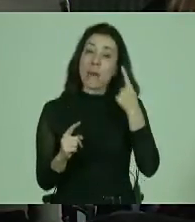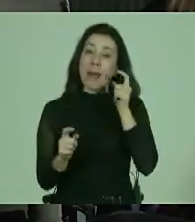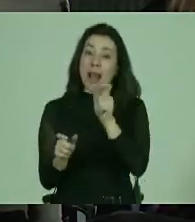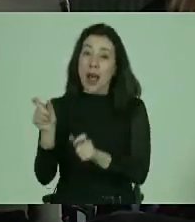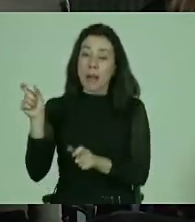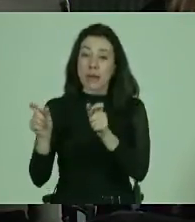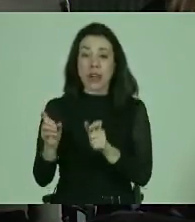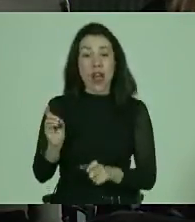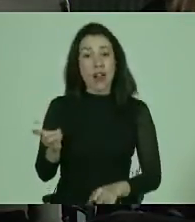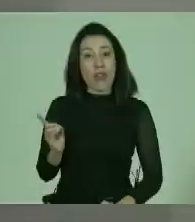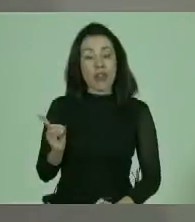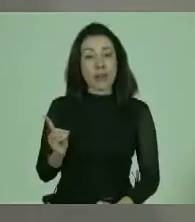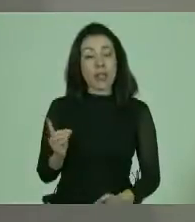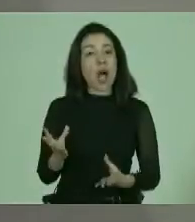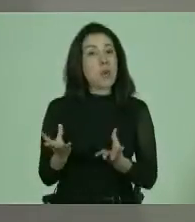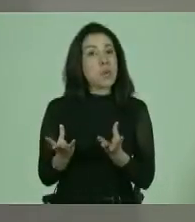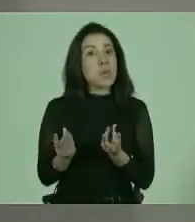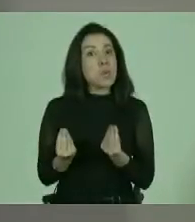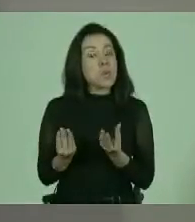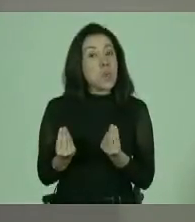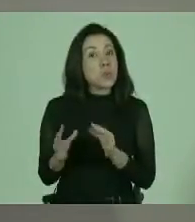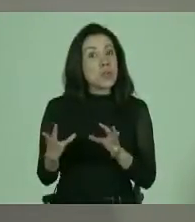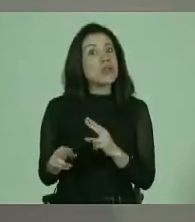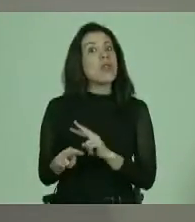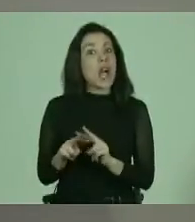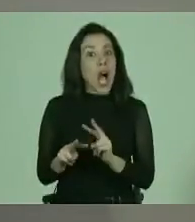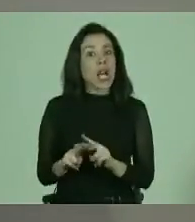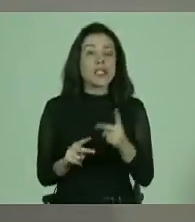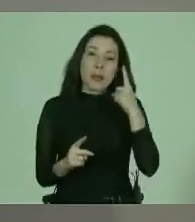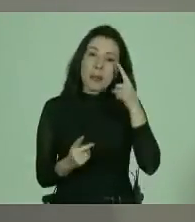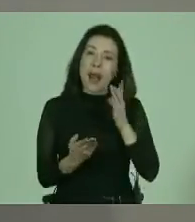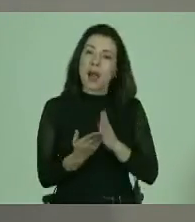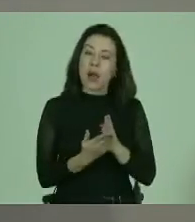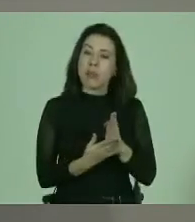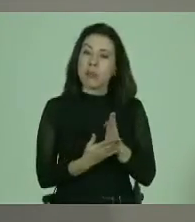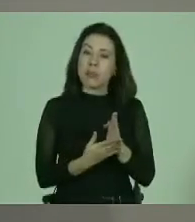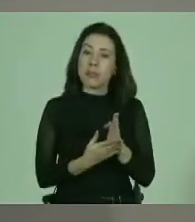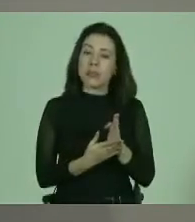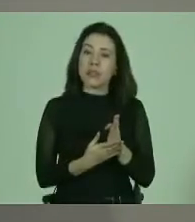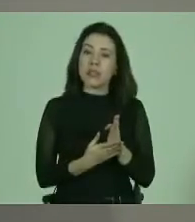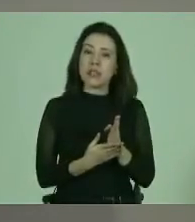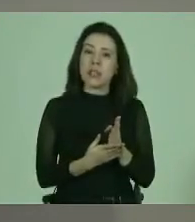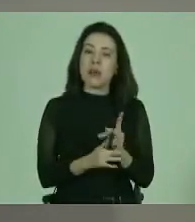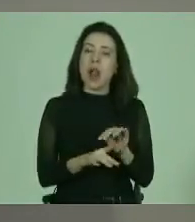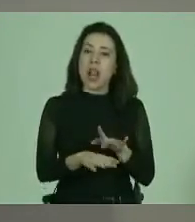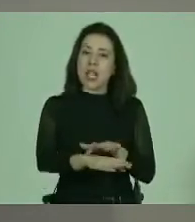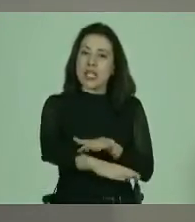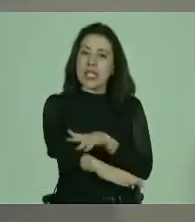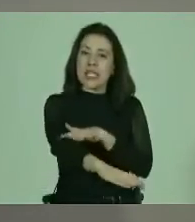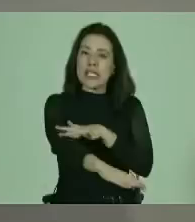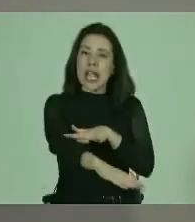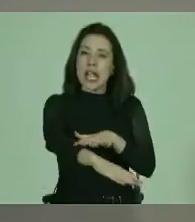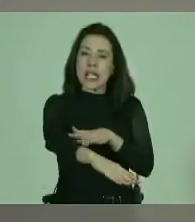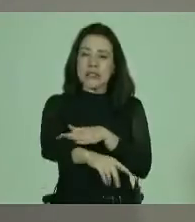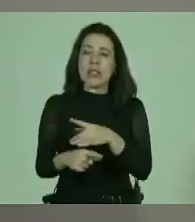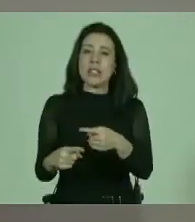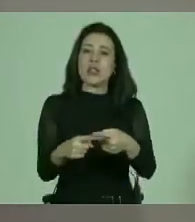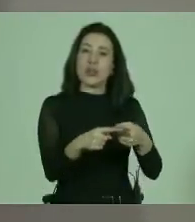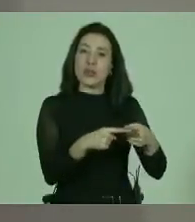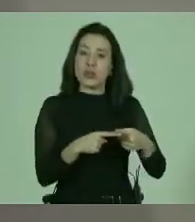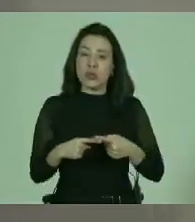de las personas con discapacidad muchísimo que hacer para empezar en cuanto a la sensibilización social